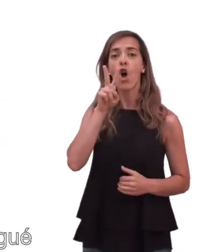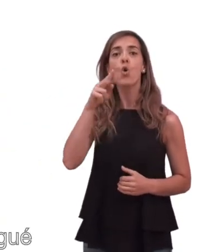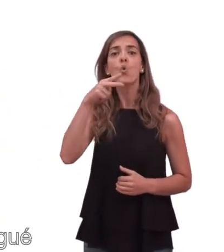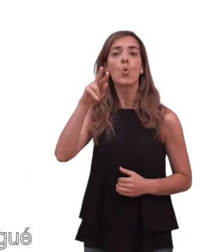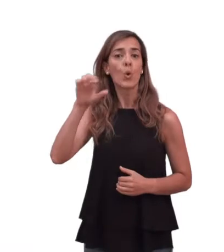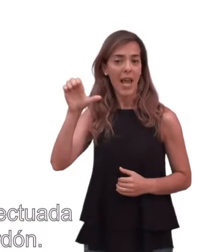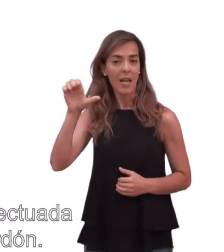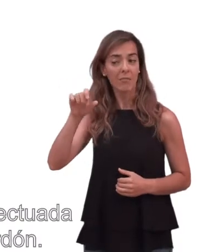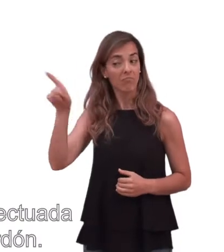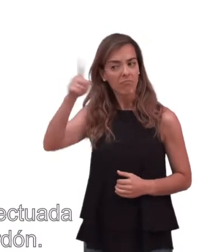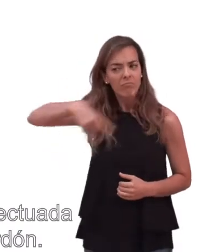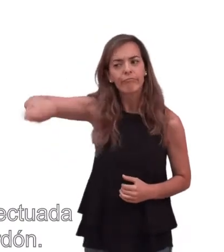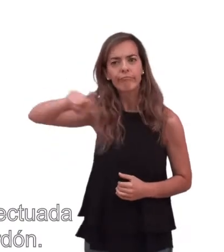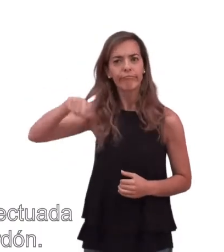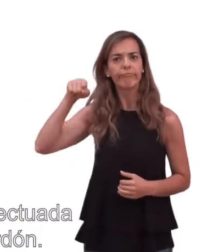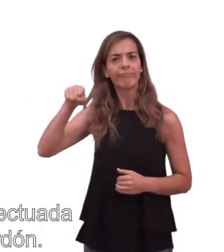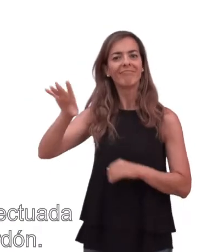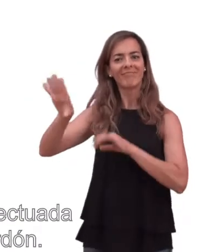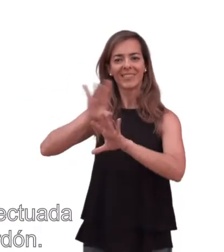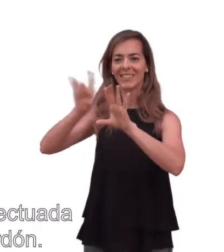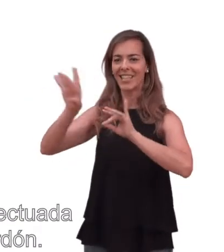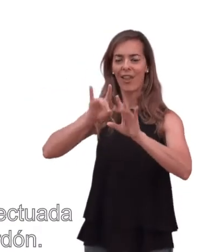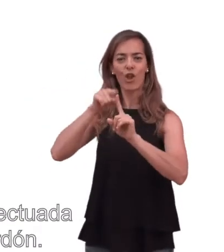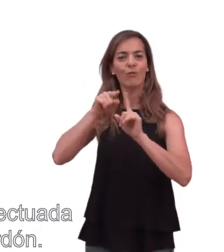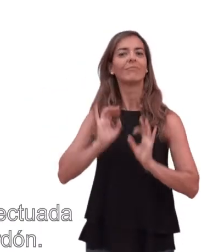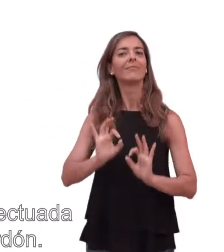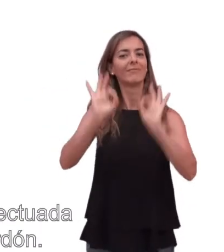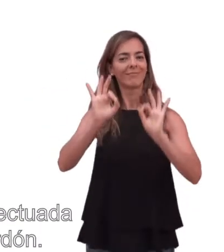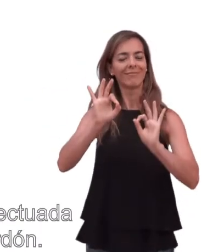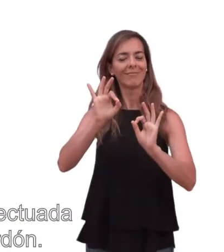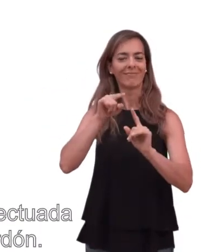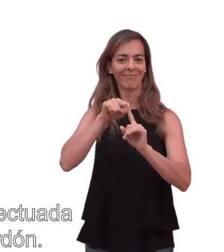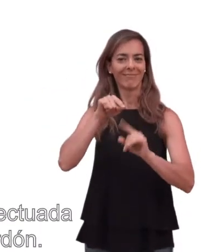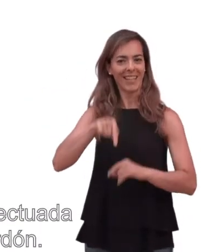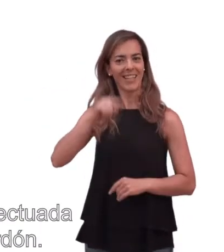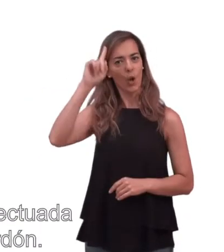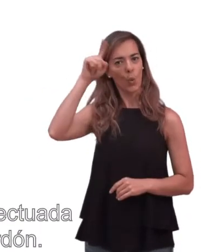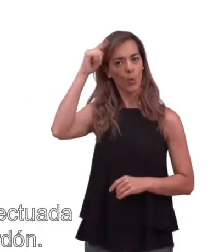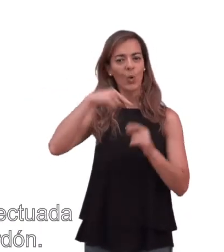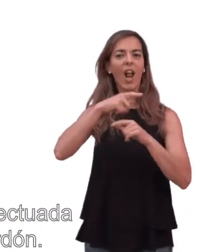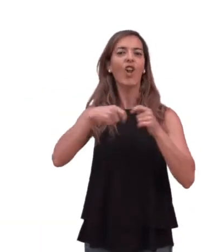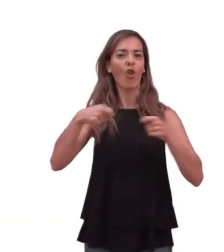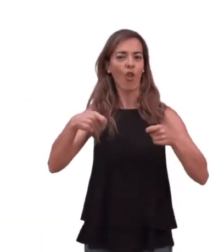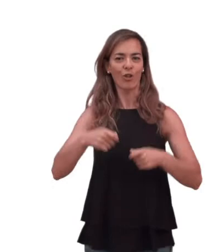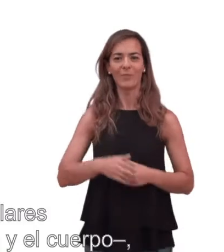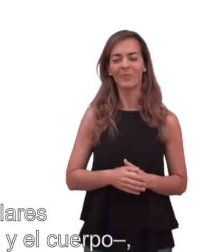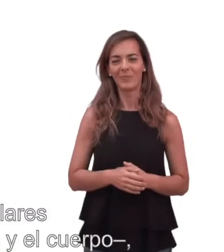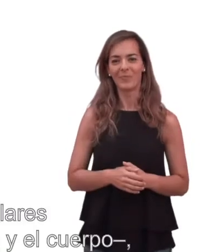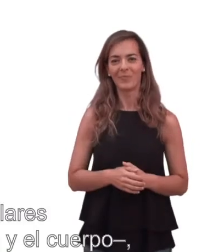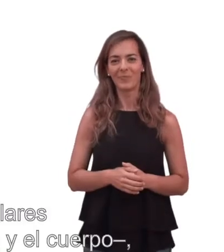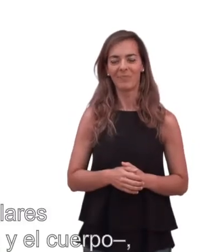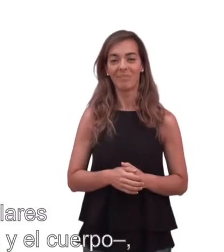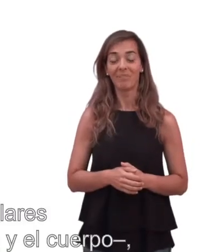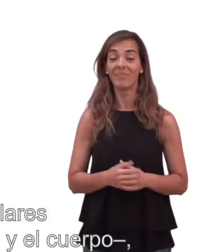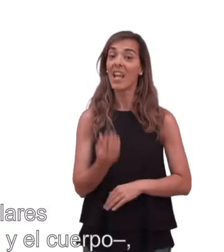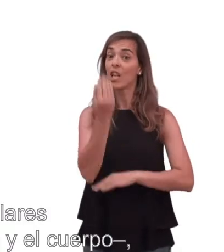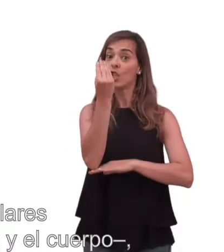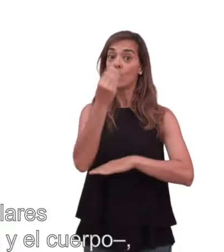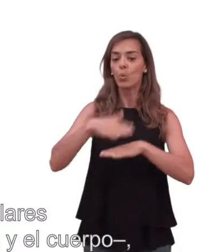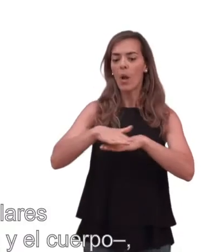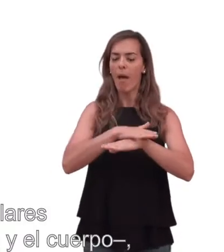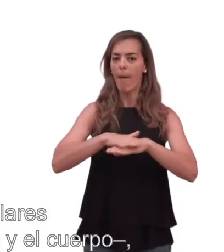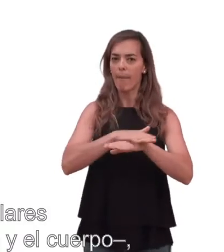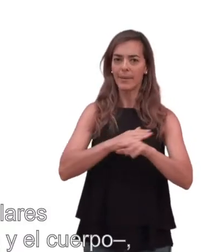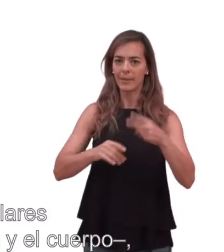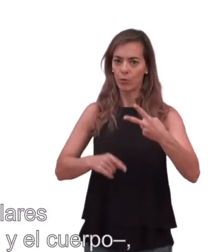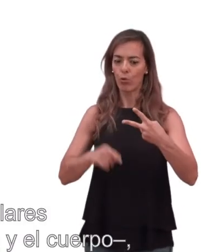Hugué, han dado forma a la selección efectuada en exclusiva para Cultural Cordón. Cimentada sobre dos de los